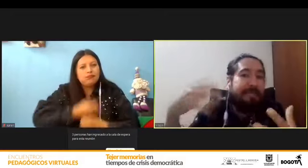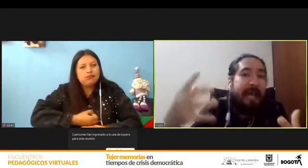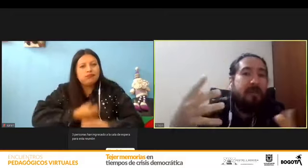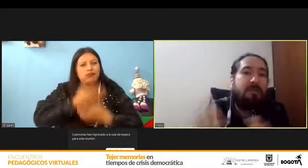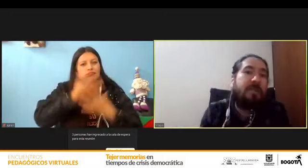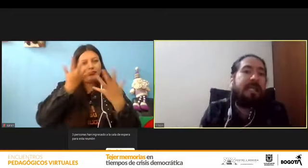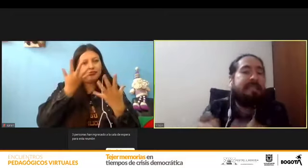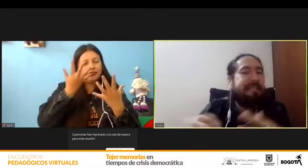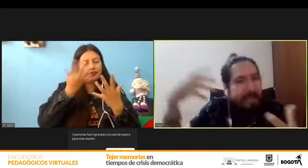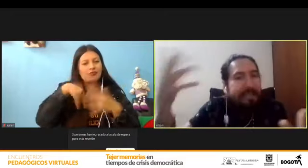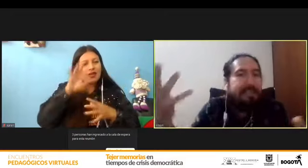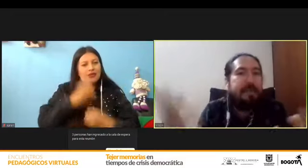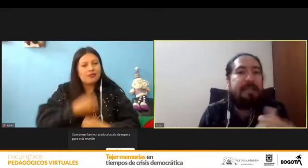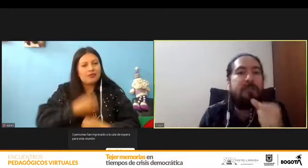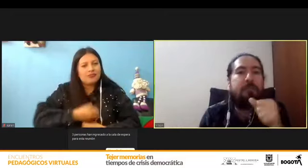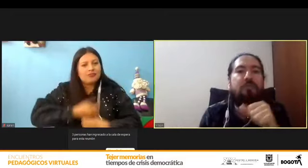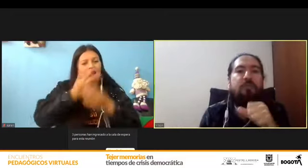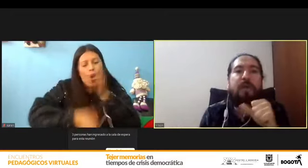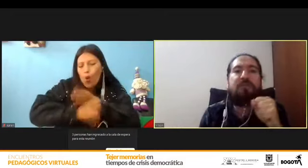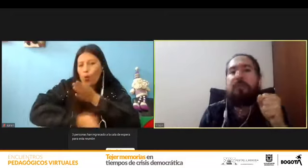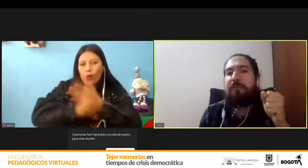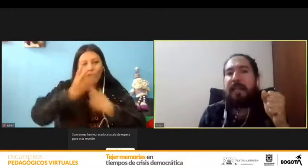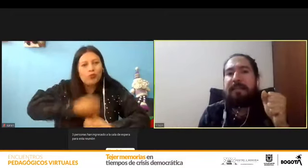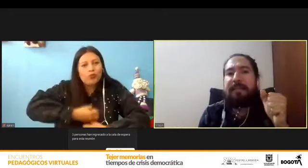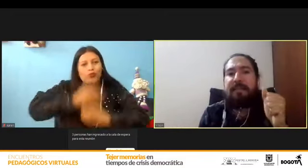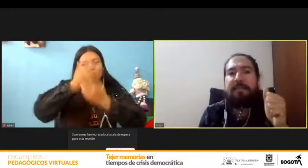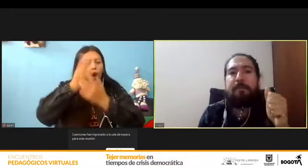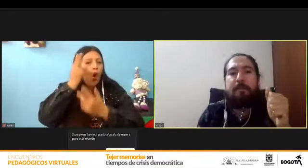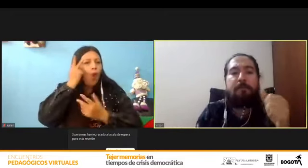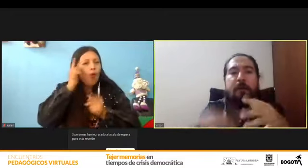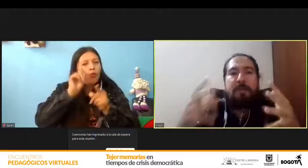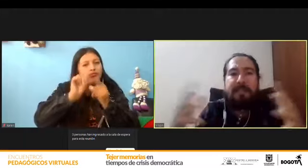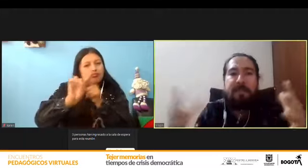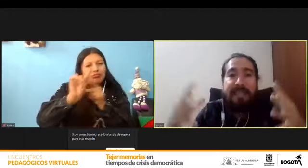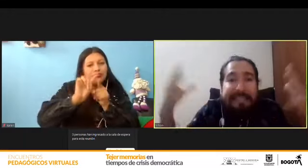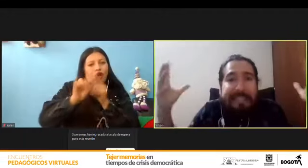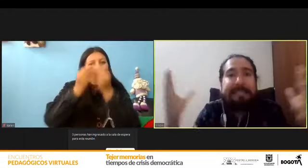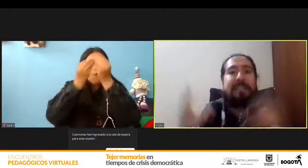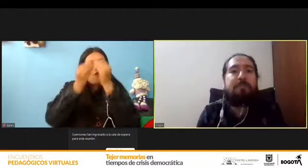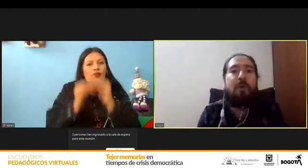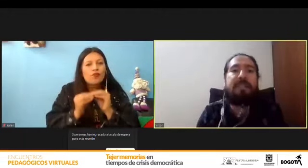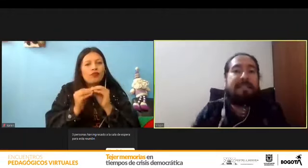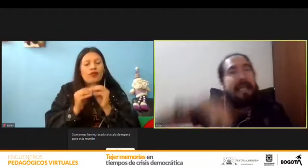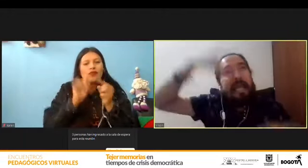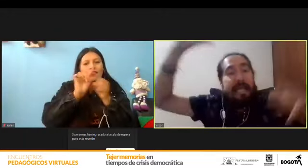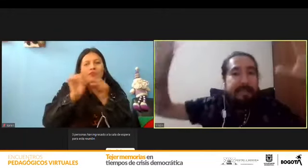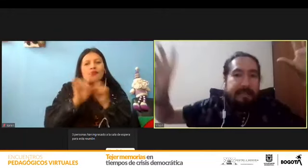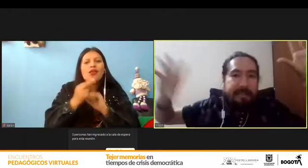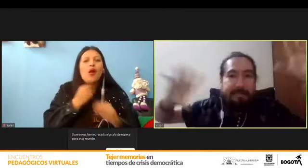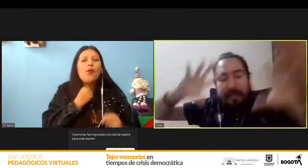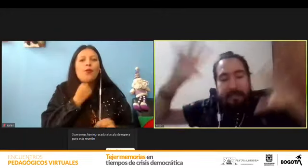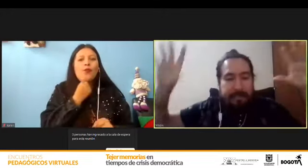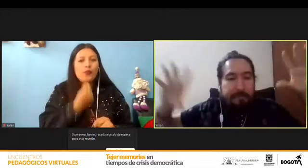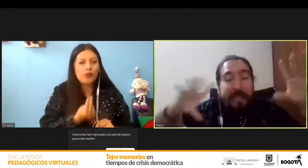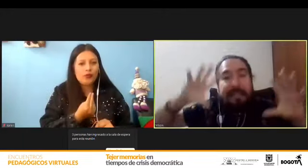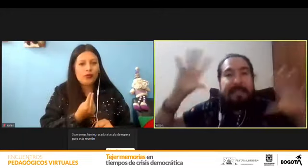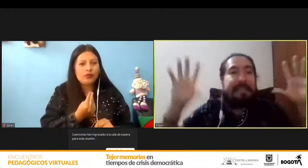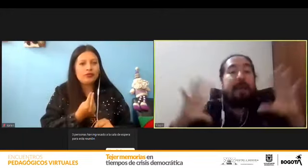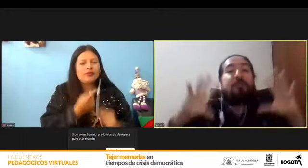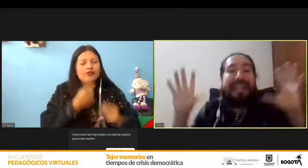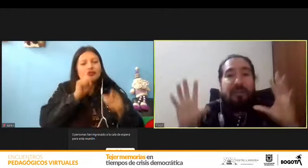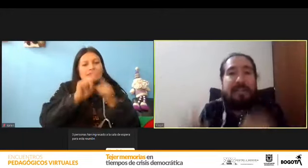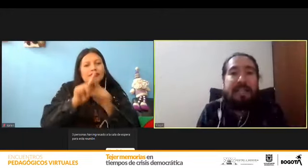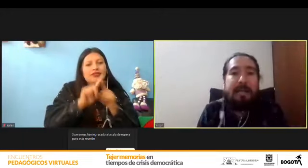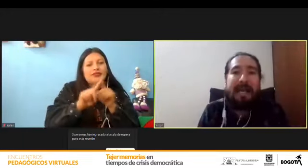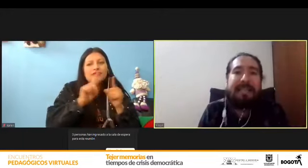se expresaron, y se siguen expresando, por supuesto, en diferentes formas y distintas voces en diferentes,